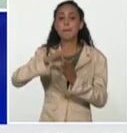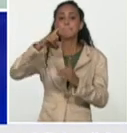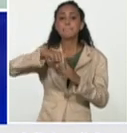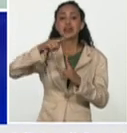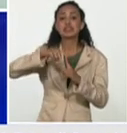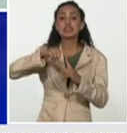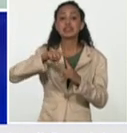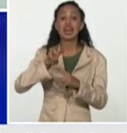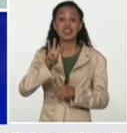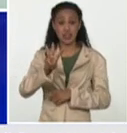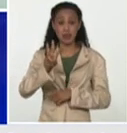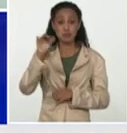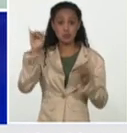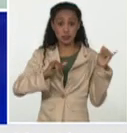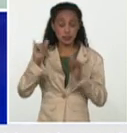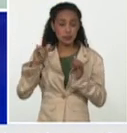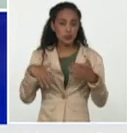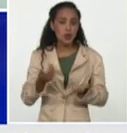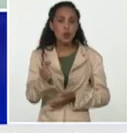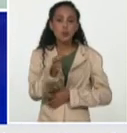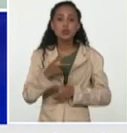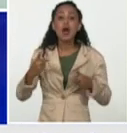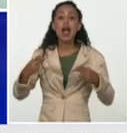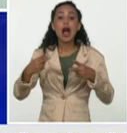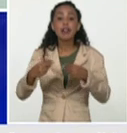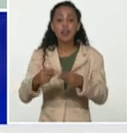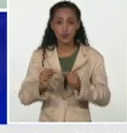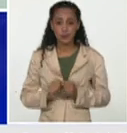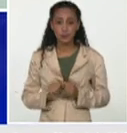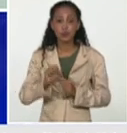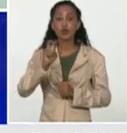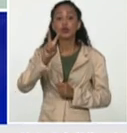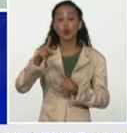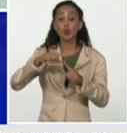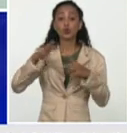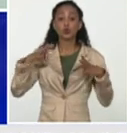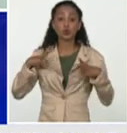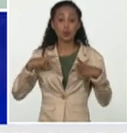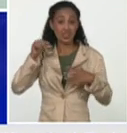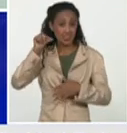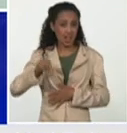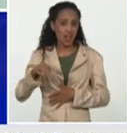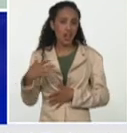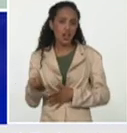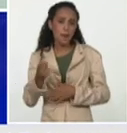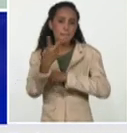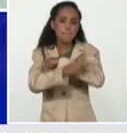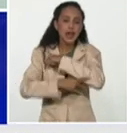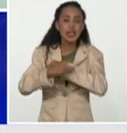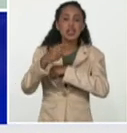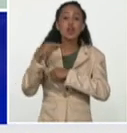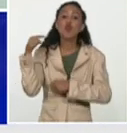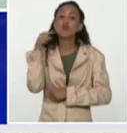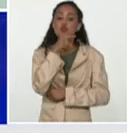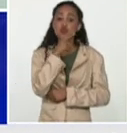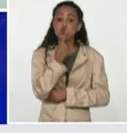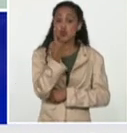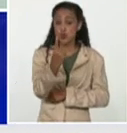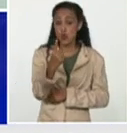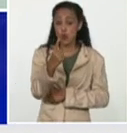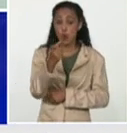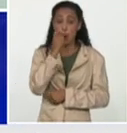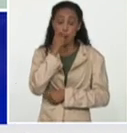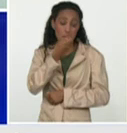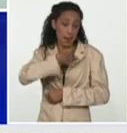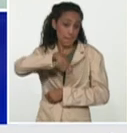del municipio de Cárdenas, 2 turistas rusos y 1 español, que procedían de Rusia